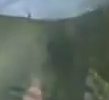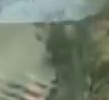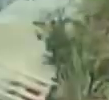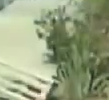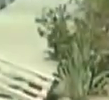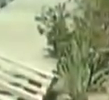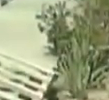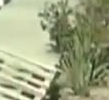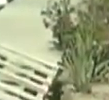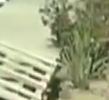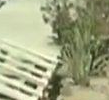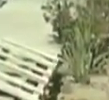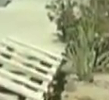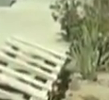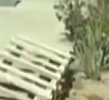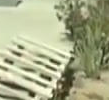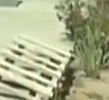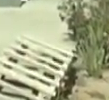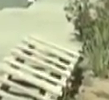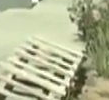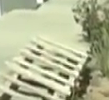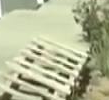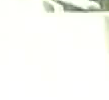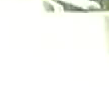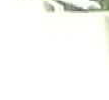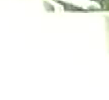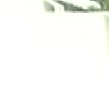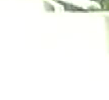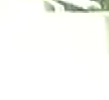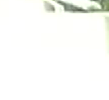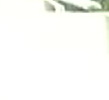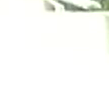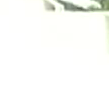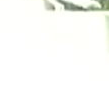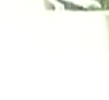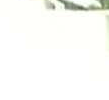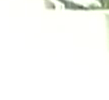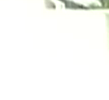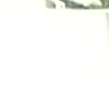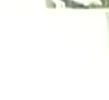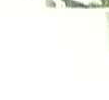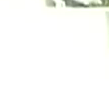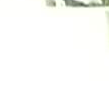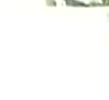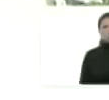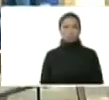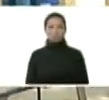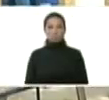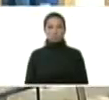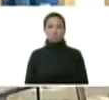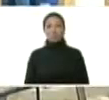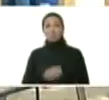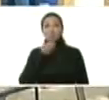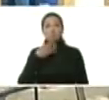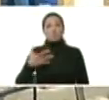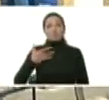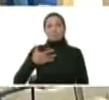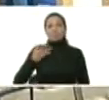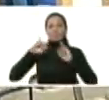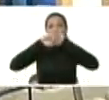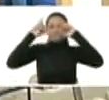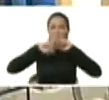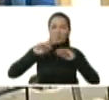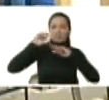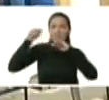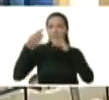en La Guaira. ¿Qué dice Silvia? ¿Cómo te sientes, Silvia? Bueno, feliz.